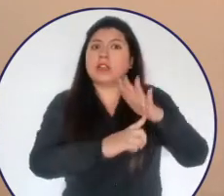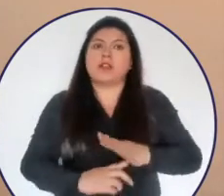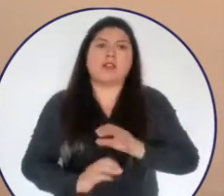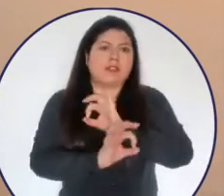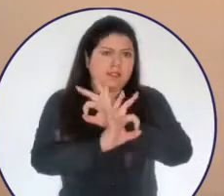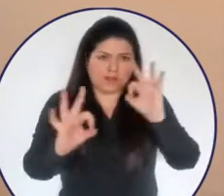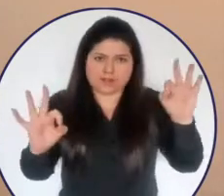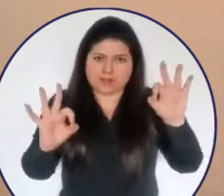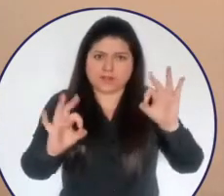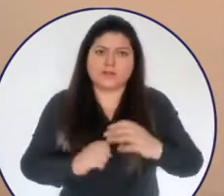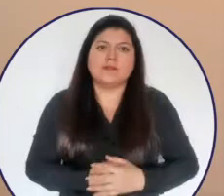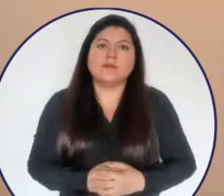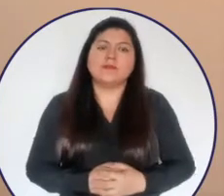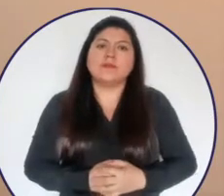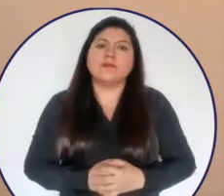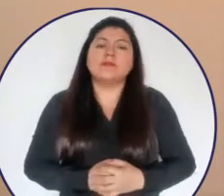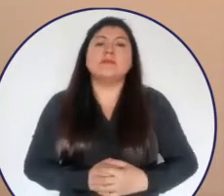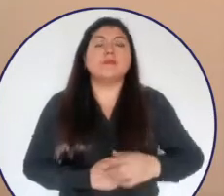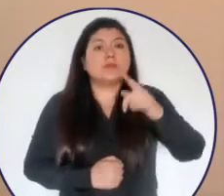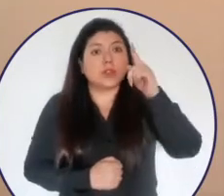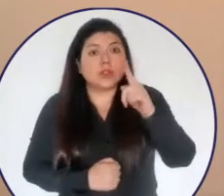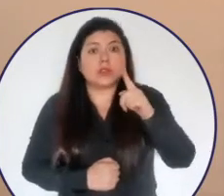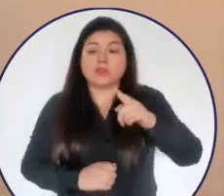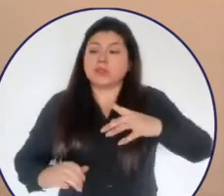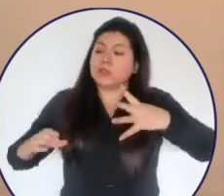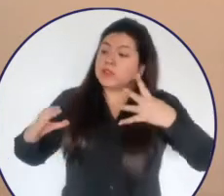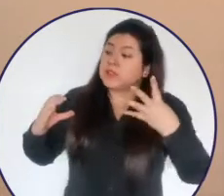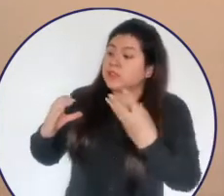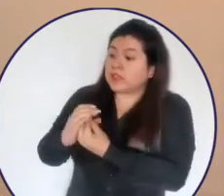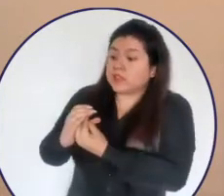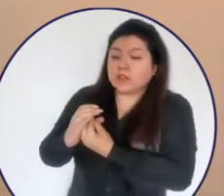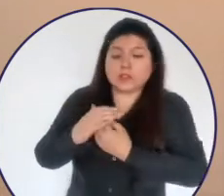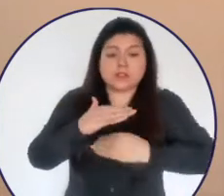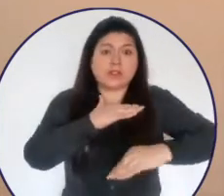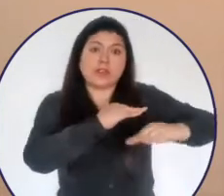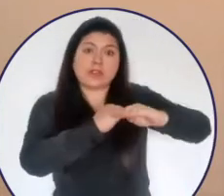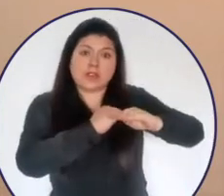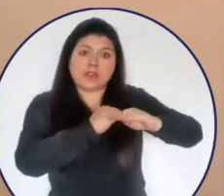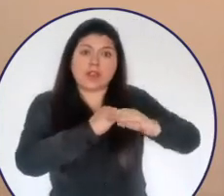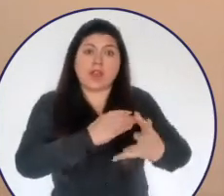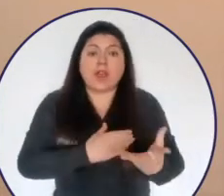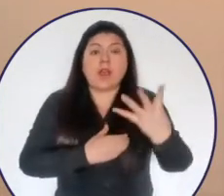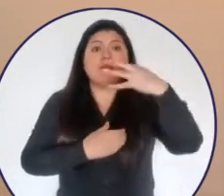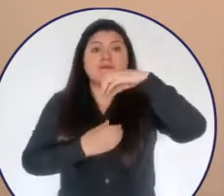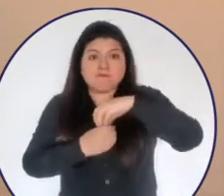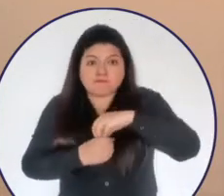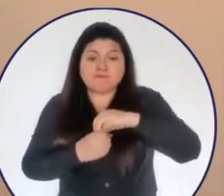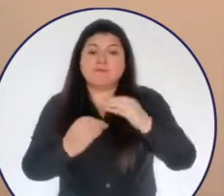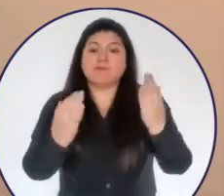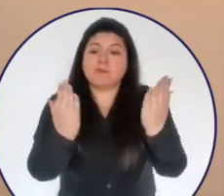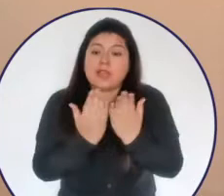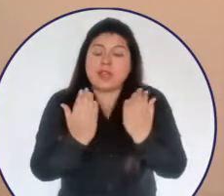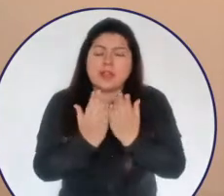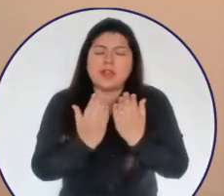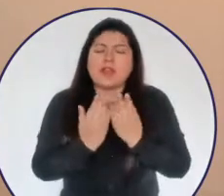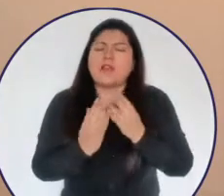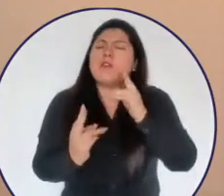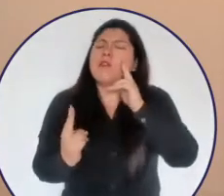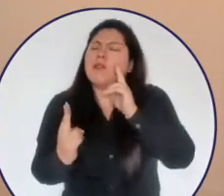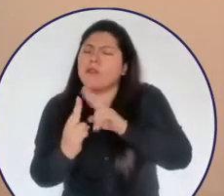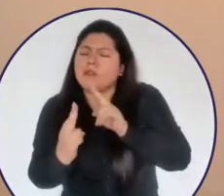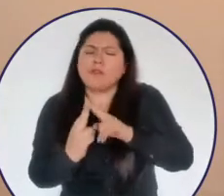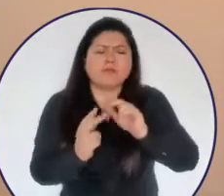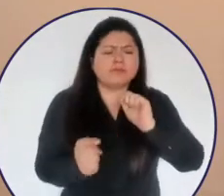ningún tipo de discriminación. Por lo tanto, la inclusión y la equidad en la educación nos invita